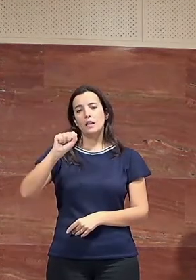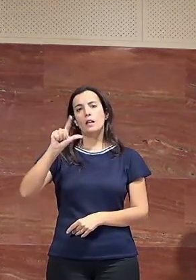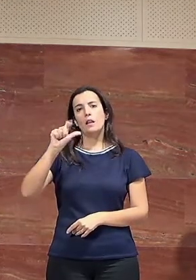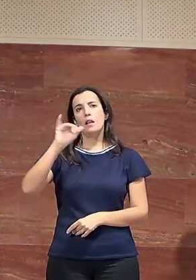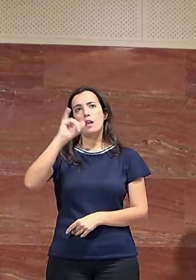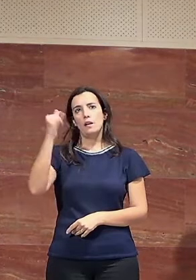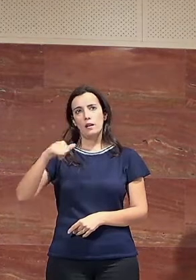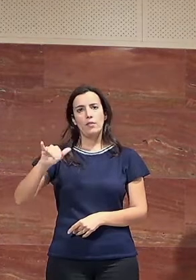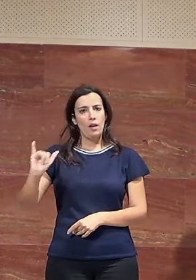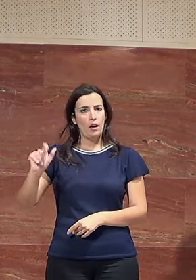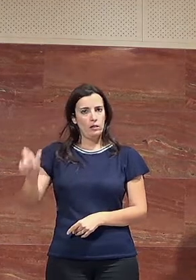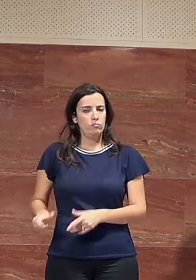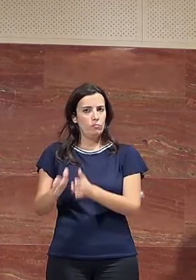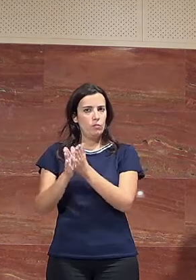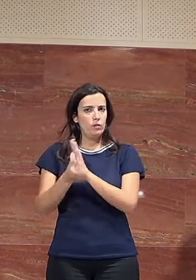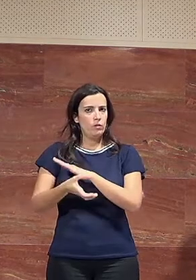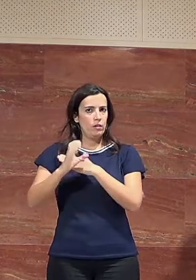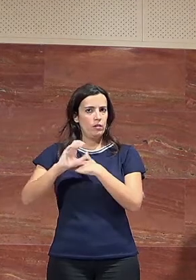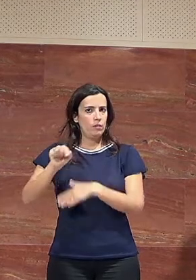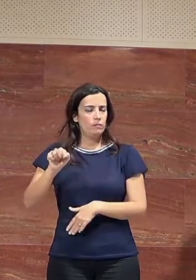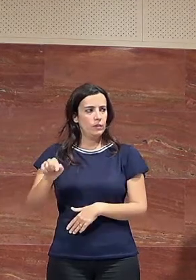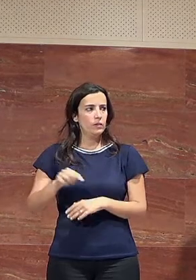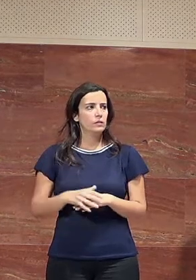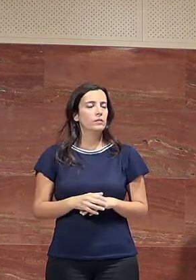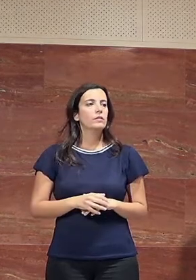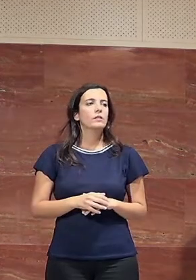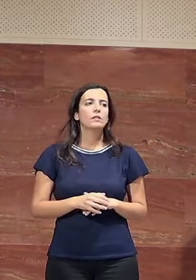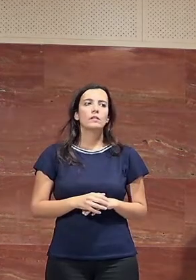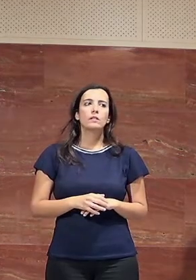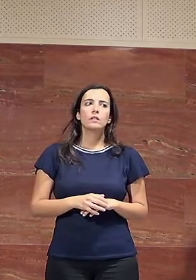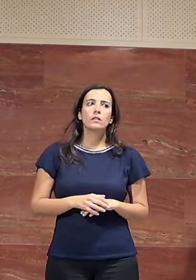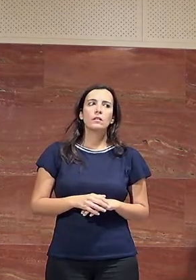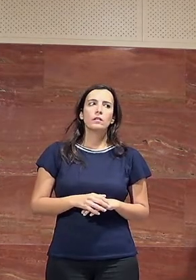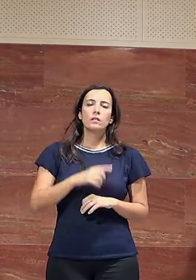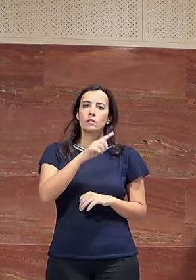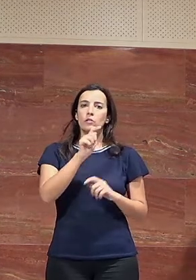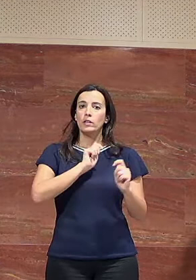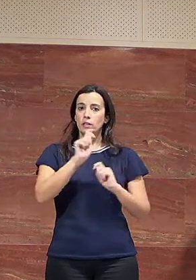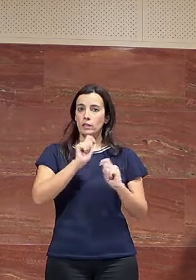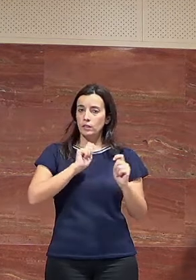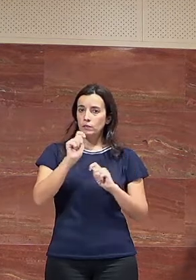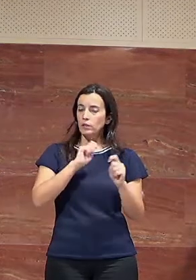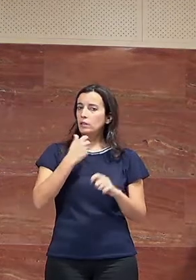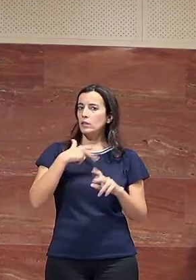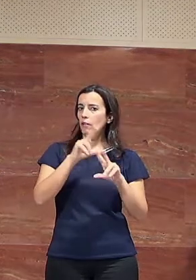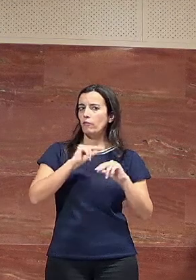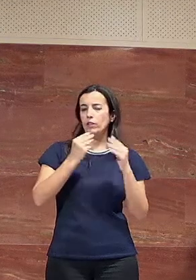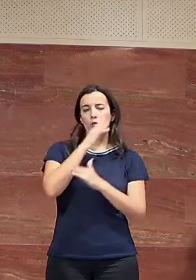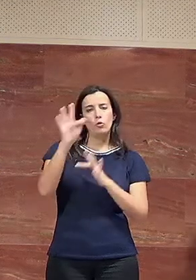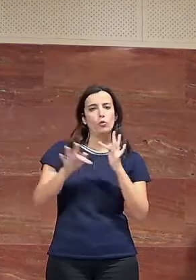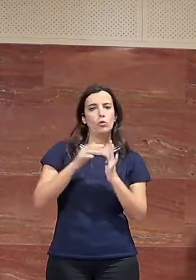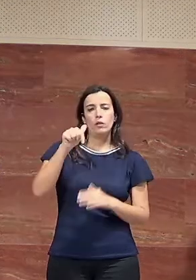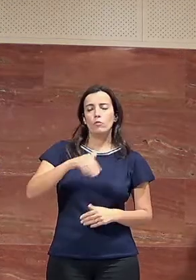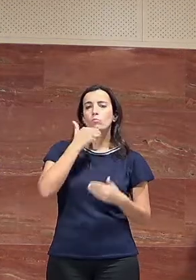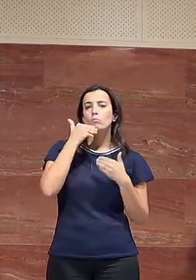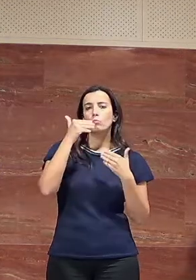aquí presente. Y bueno, pues esto será con esta entrevista, terminaremos la jornada de hoy. Muchas gracias